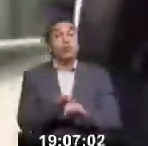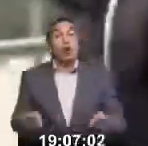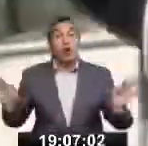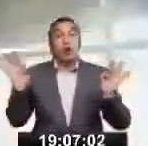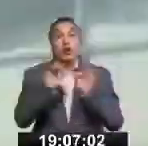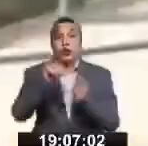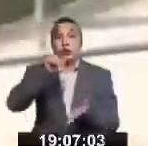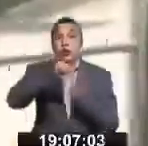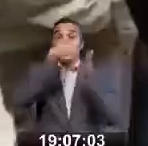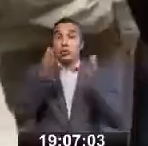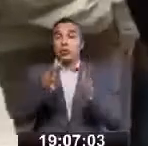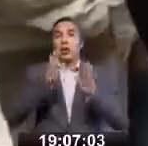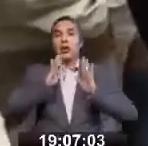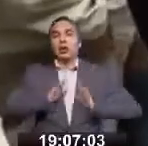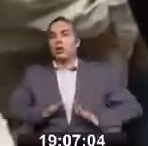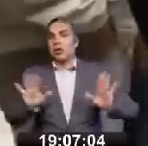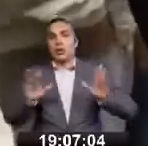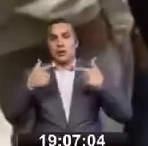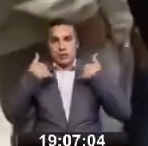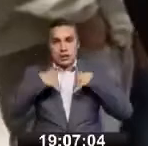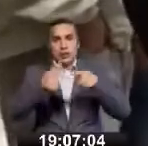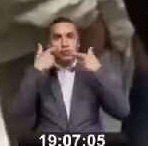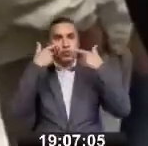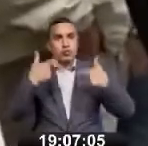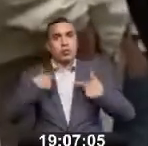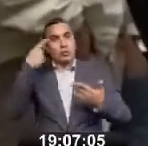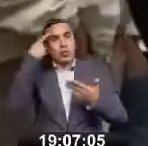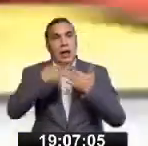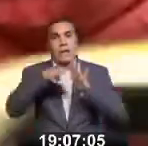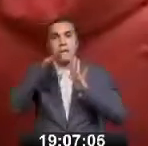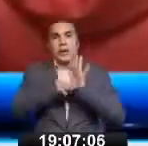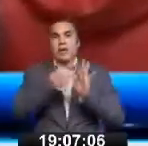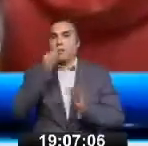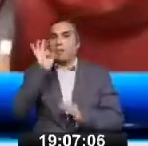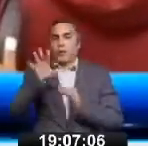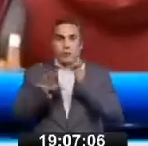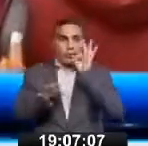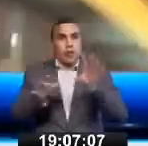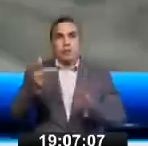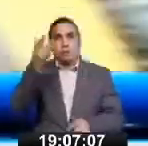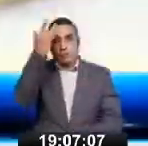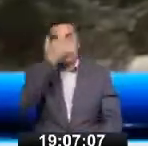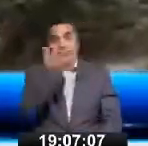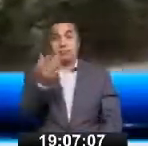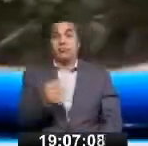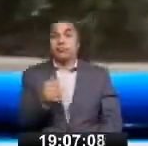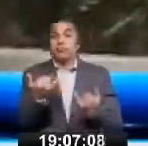que la ciudadanía no se relaje y siga cuidándose para evitar contagiarse con la enfermedad, que